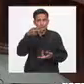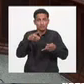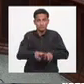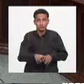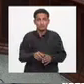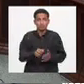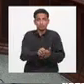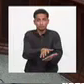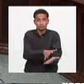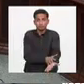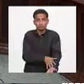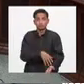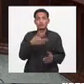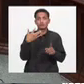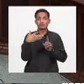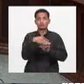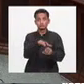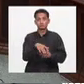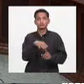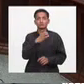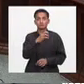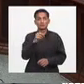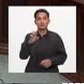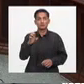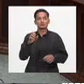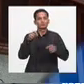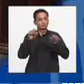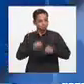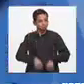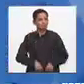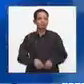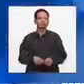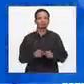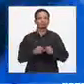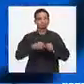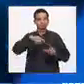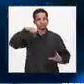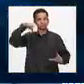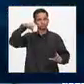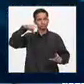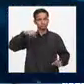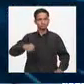distintos programas de inclusión que impulsa el